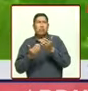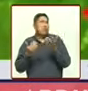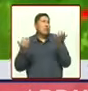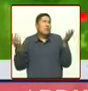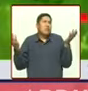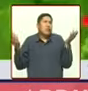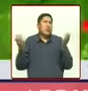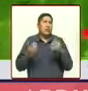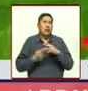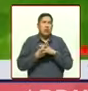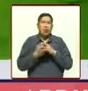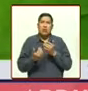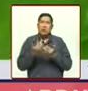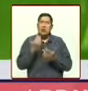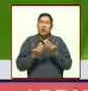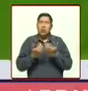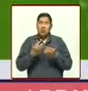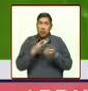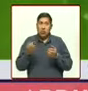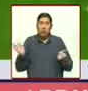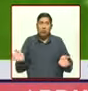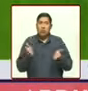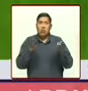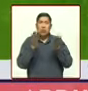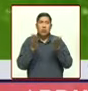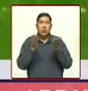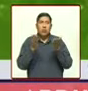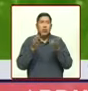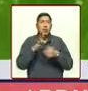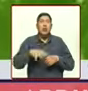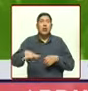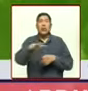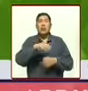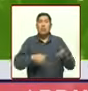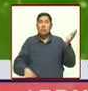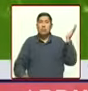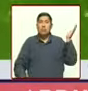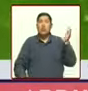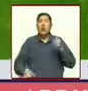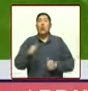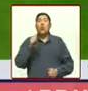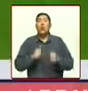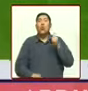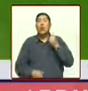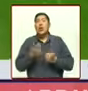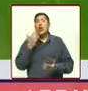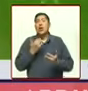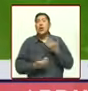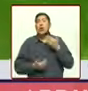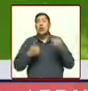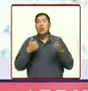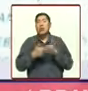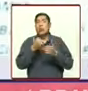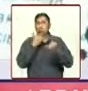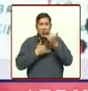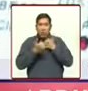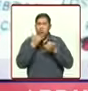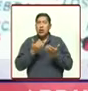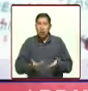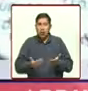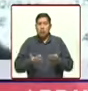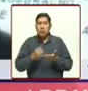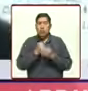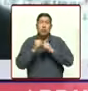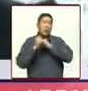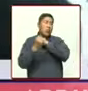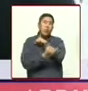razón aparece un incendio y obviamente provocado. Desde este punto donde estamos, ¿cuál será el incendio más cercano que se encuentra desde aquí, desde San